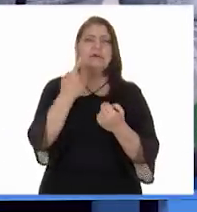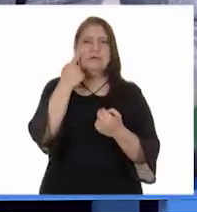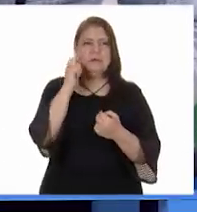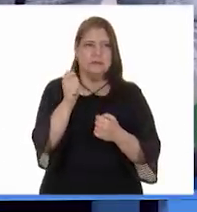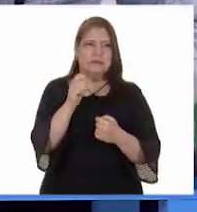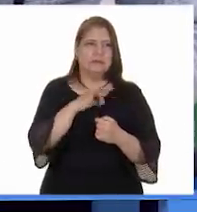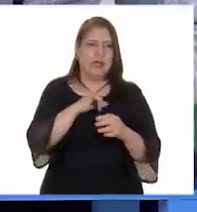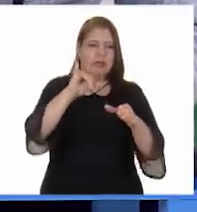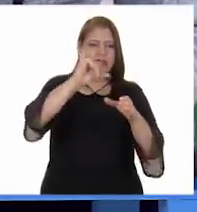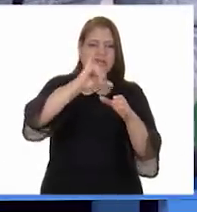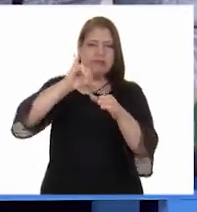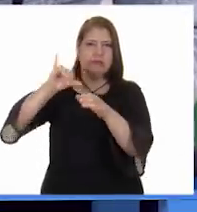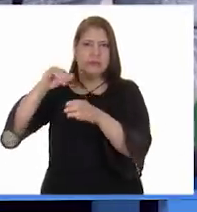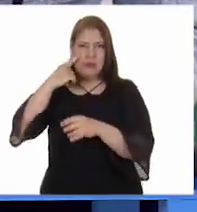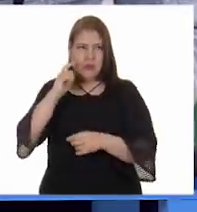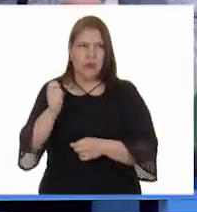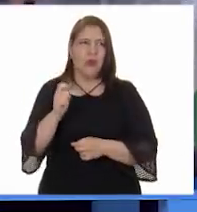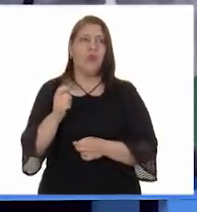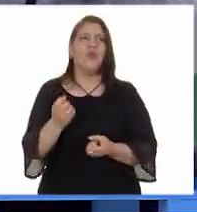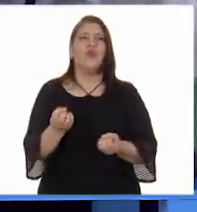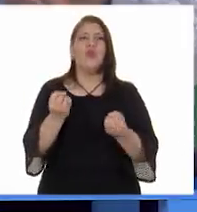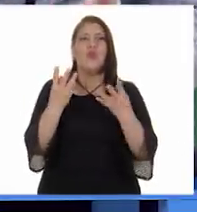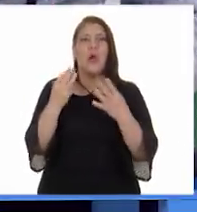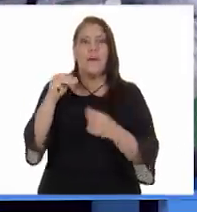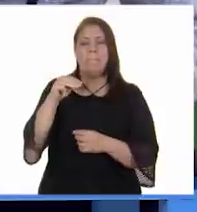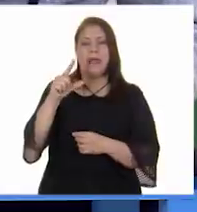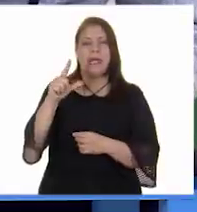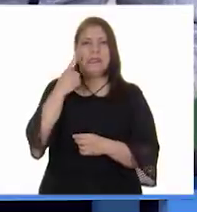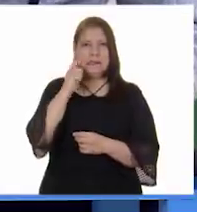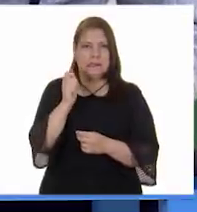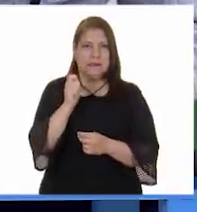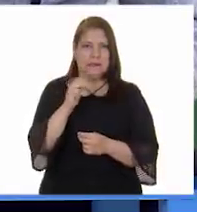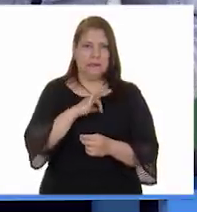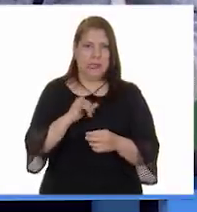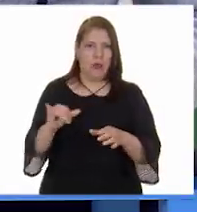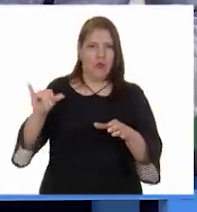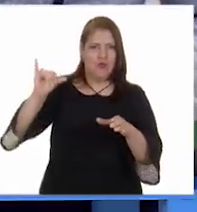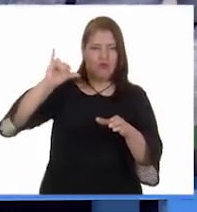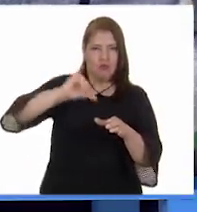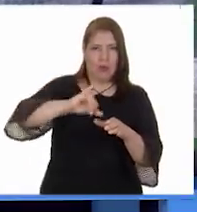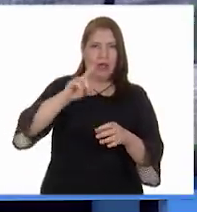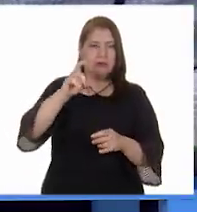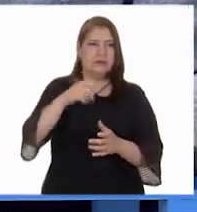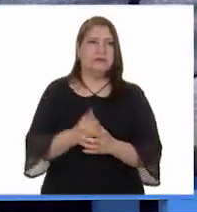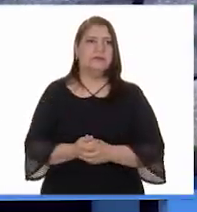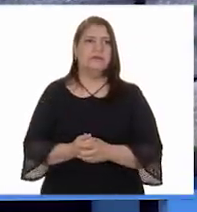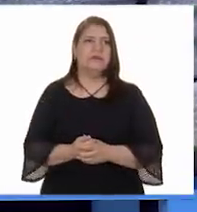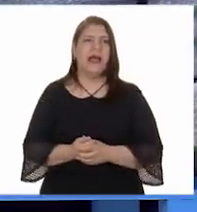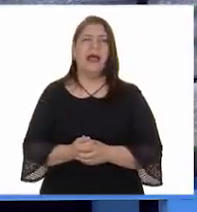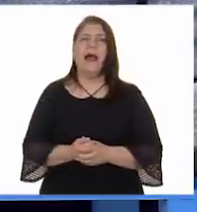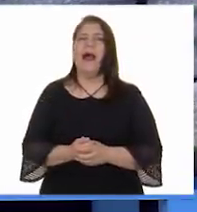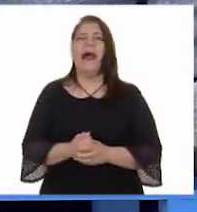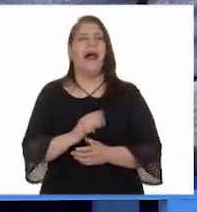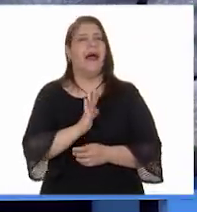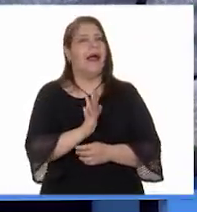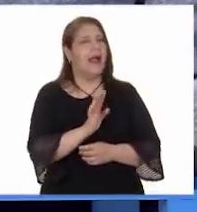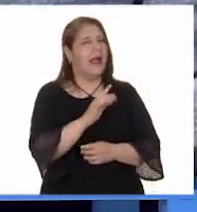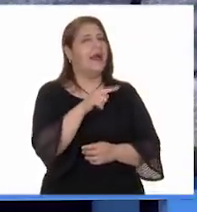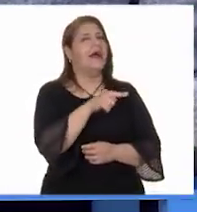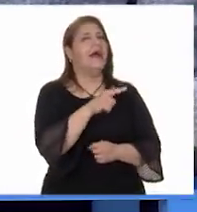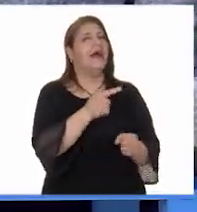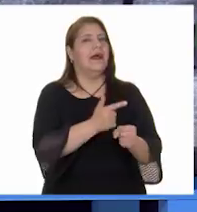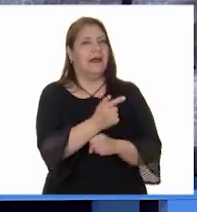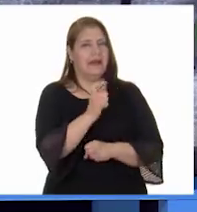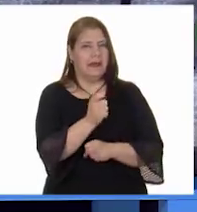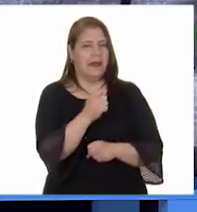que me dice cuántos mililitros tiene cada uno, o le estoy virtiendo a cada uno. Ah, muy bien. Creo que ya sé por qué los numeraste así los vasos. ¿Por